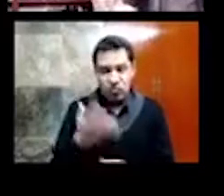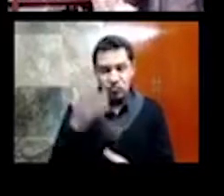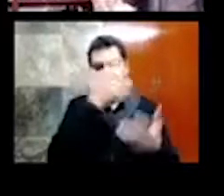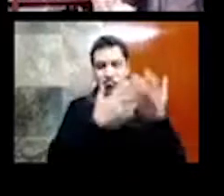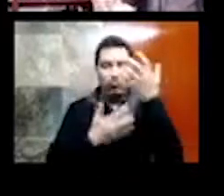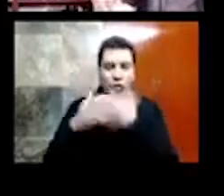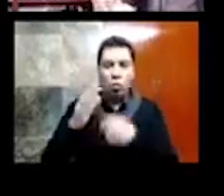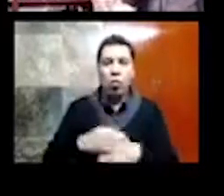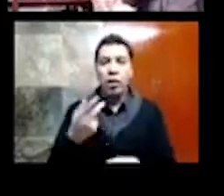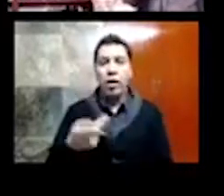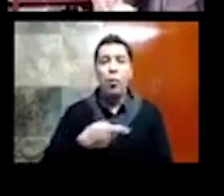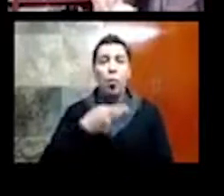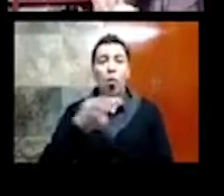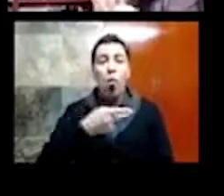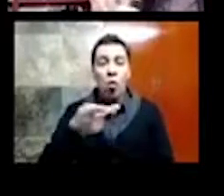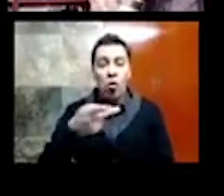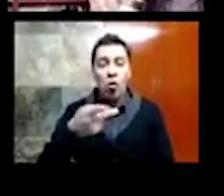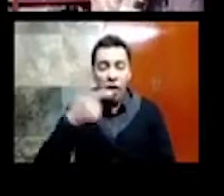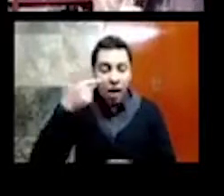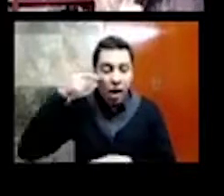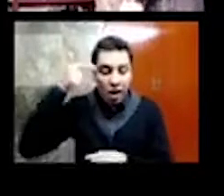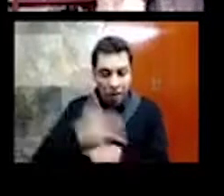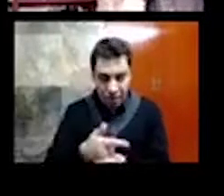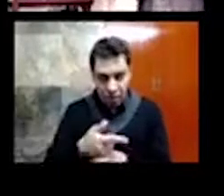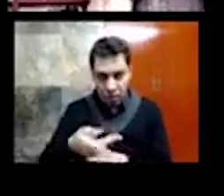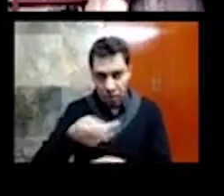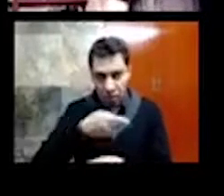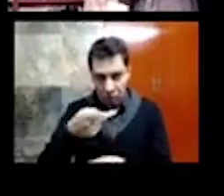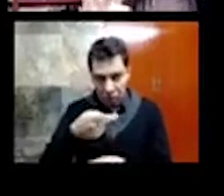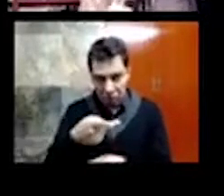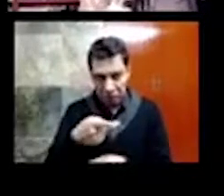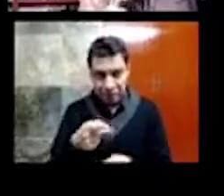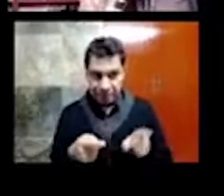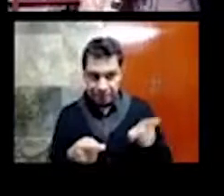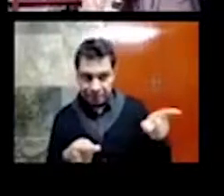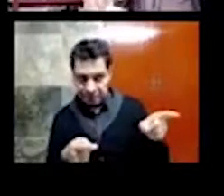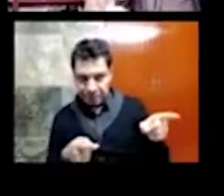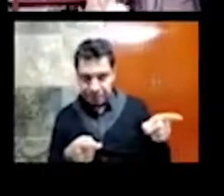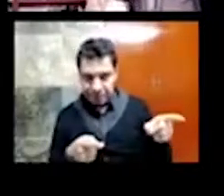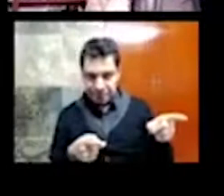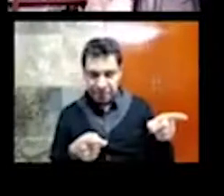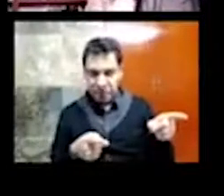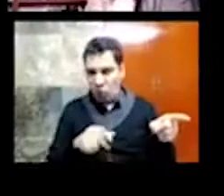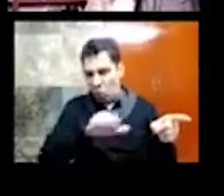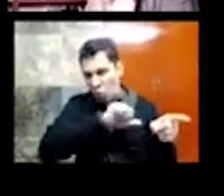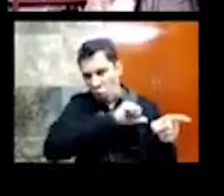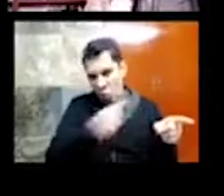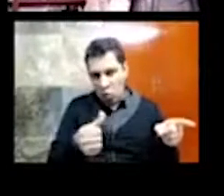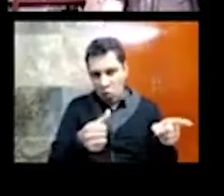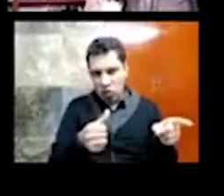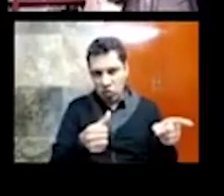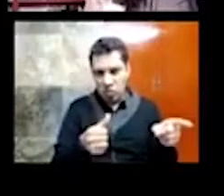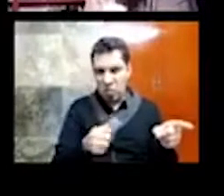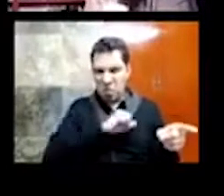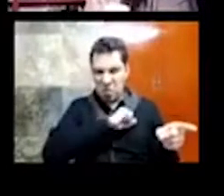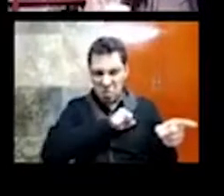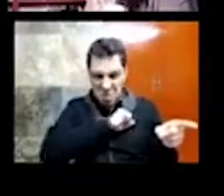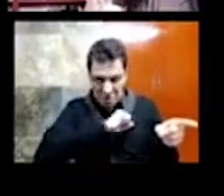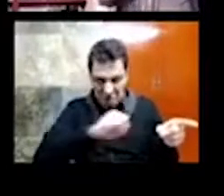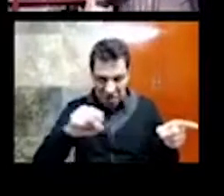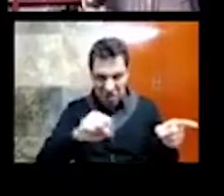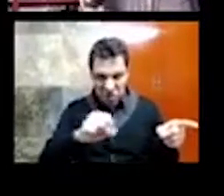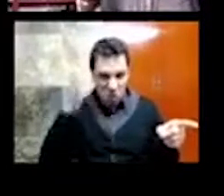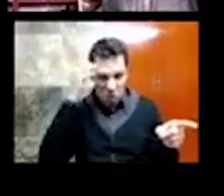historia, y Tezcatlipoca, que es un malévolo cucarachón, dirían mis hijos, malévolo